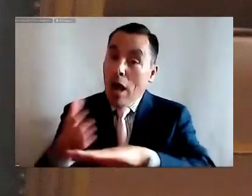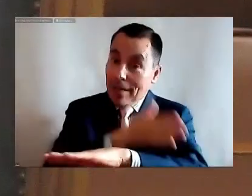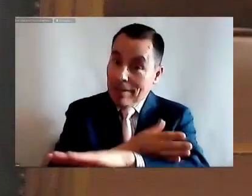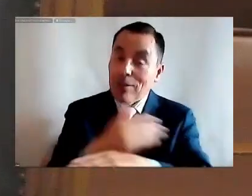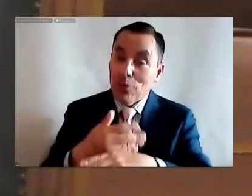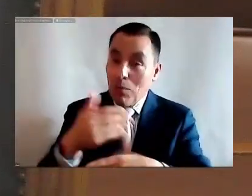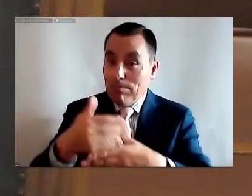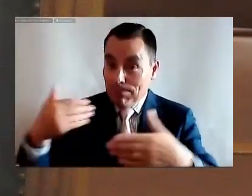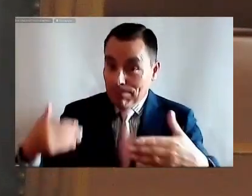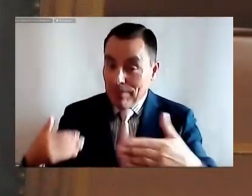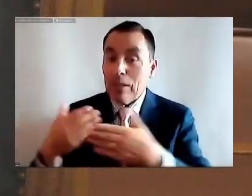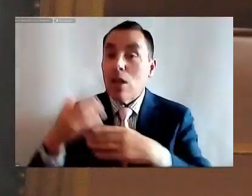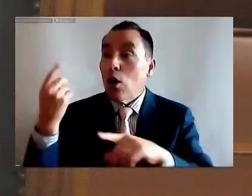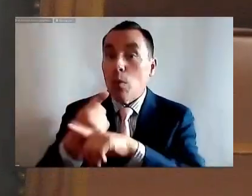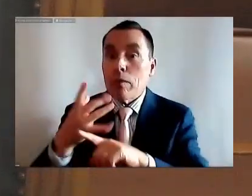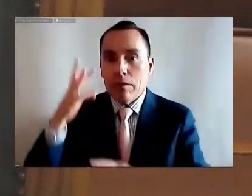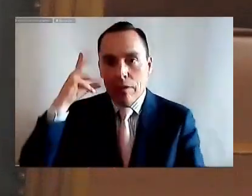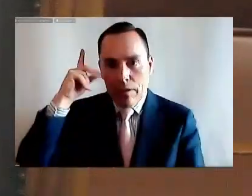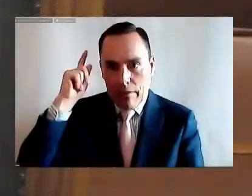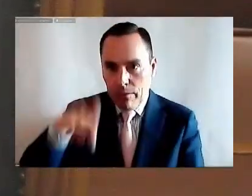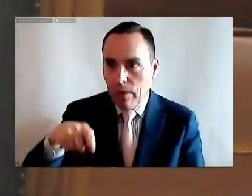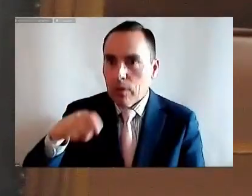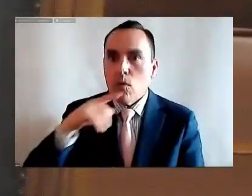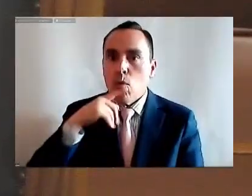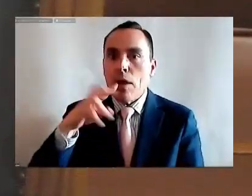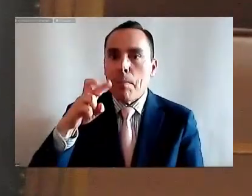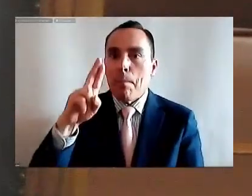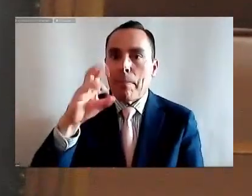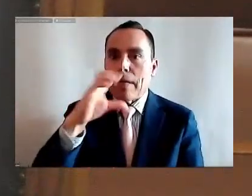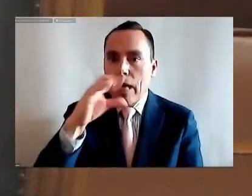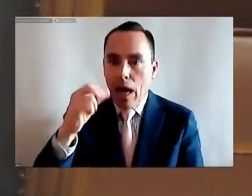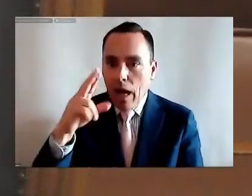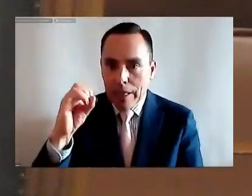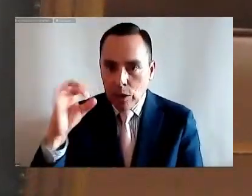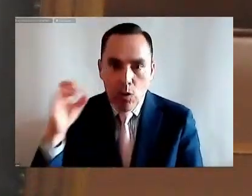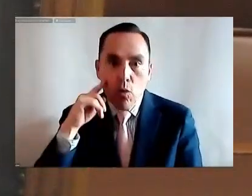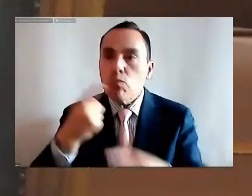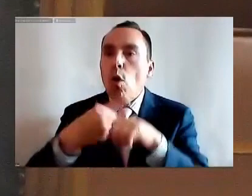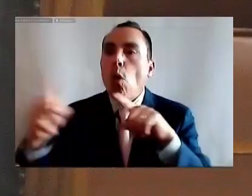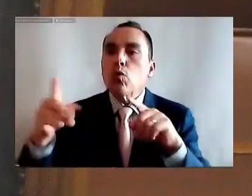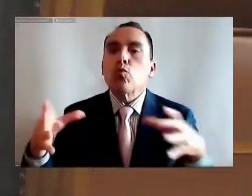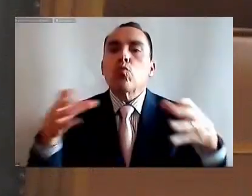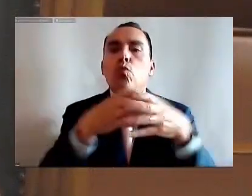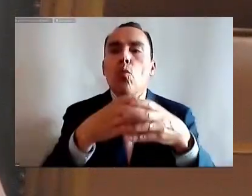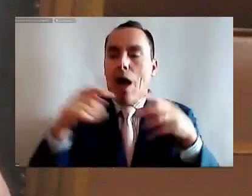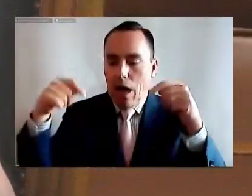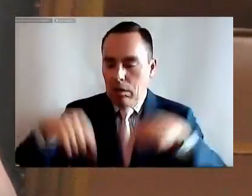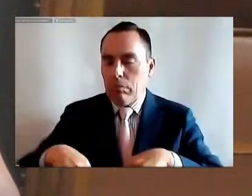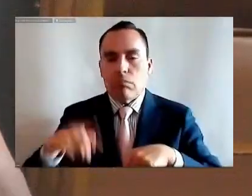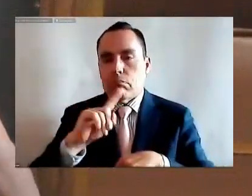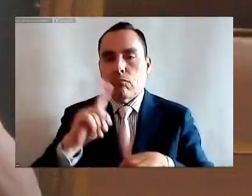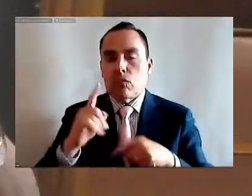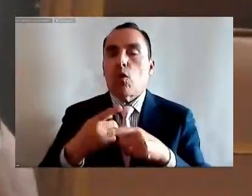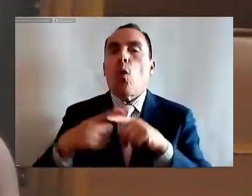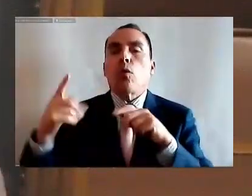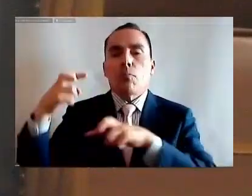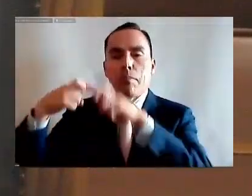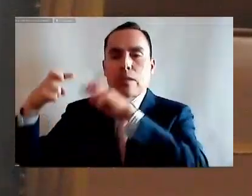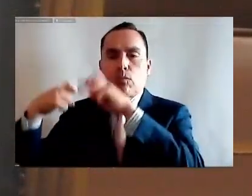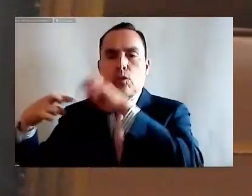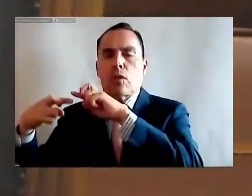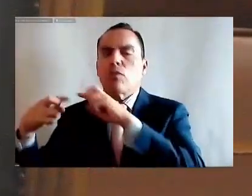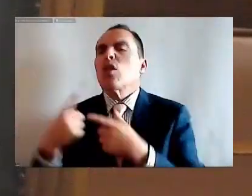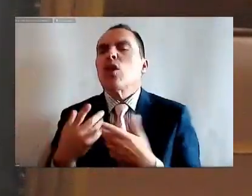tú tienes que fallar ese caso de precario, ¿sí? Que lo arreglen en otra sede. O sea, este no es un problema patrimonial, entonces van a tener